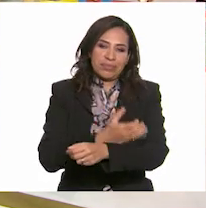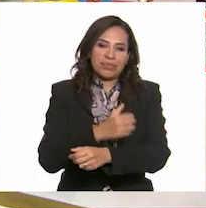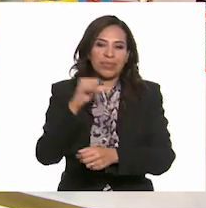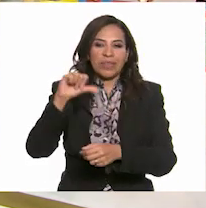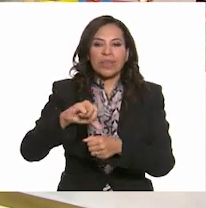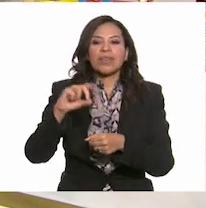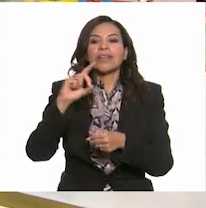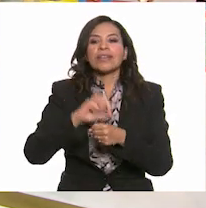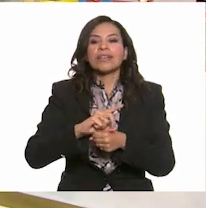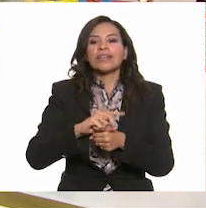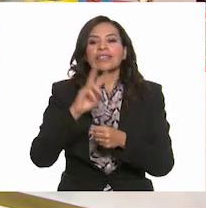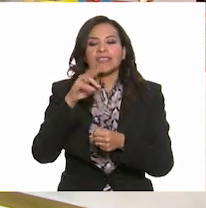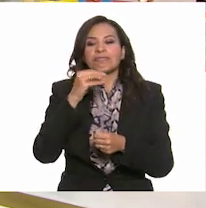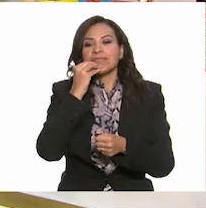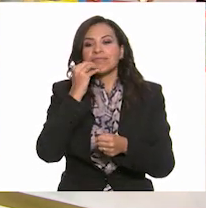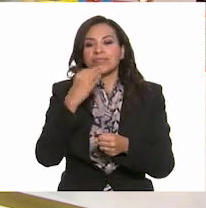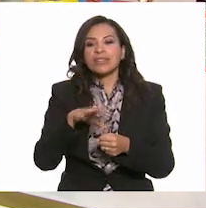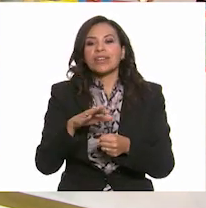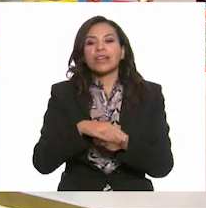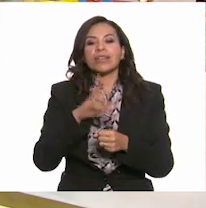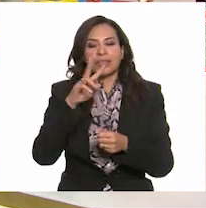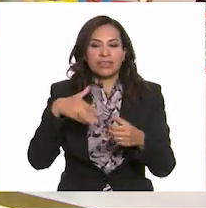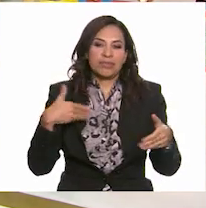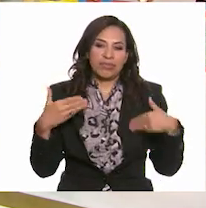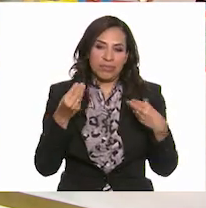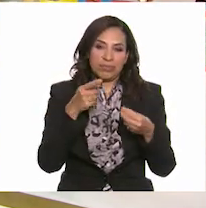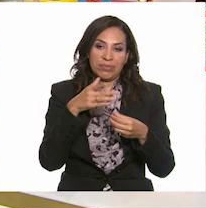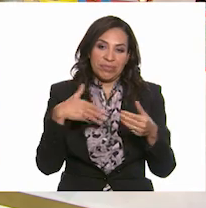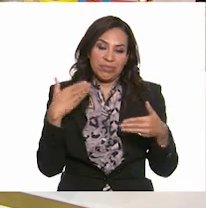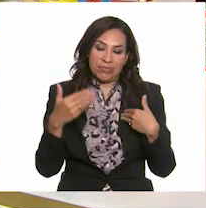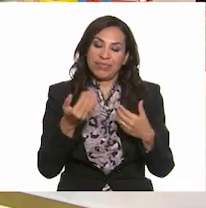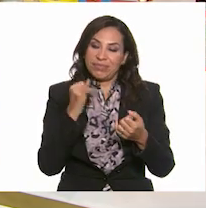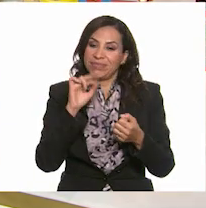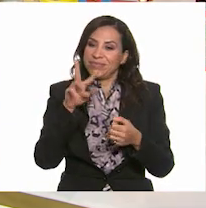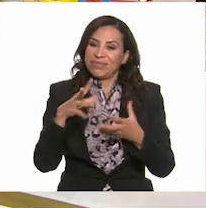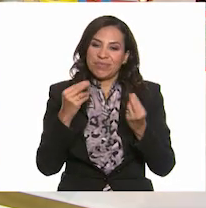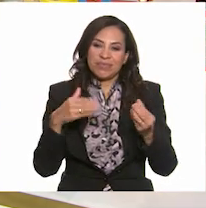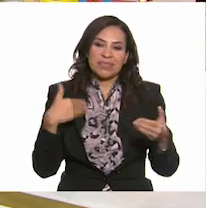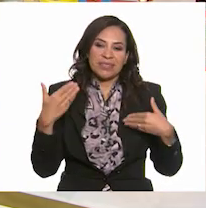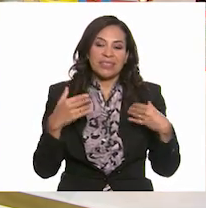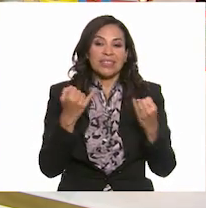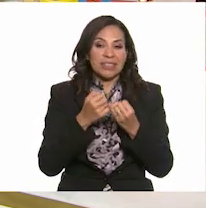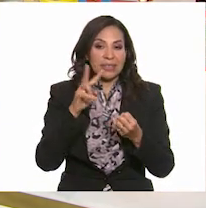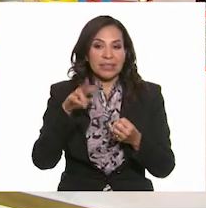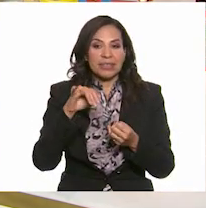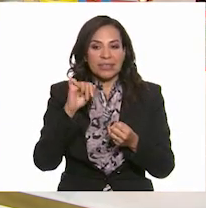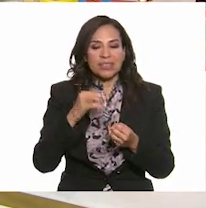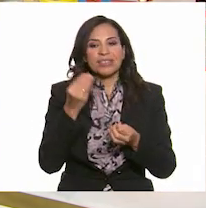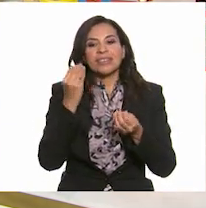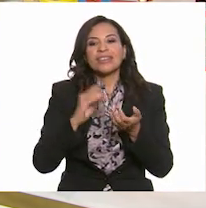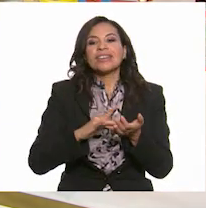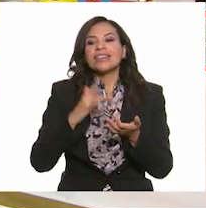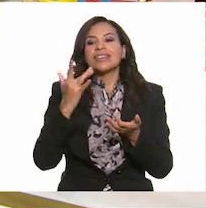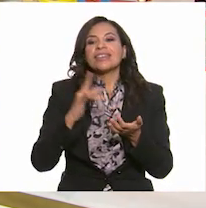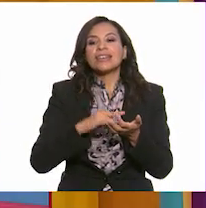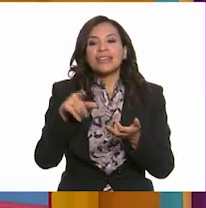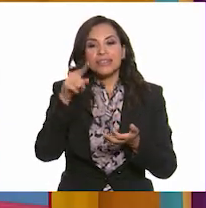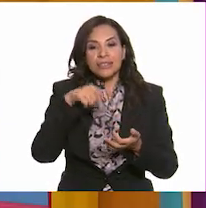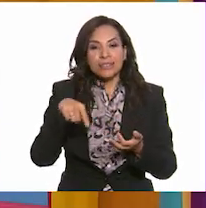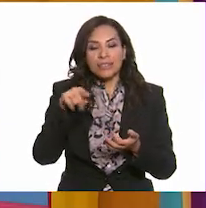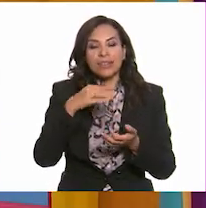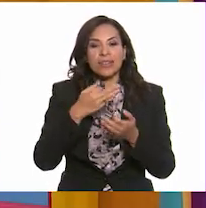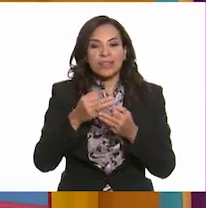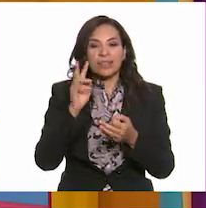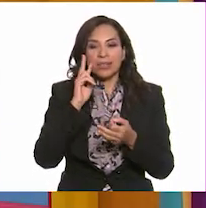el día de hoy. Estuvo padrísimo y muy divertido. ¿Te divertiste mucho? Sí, muchísimo. ¿Verdad que sí? Pues muchas gracias. Gracias a ustedes.